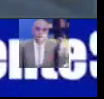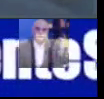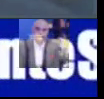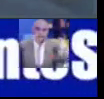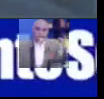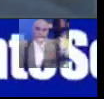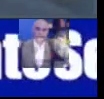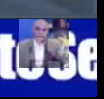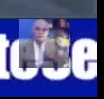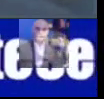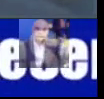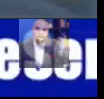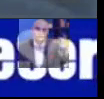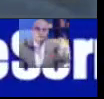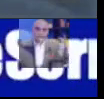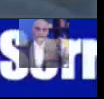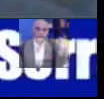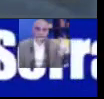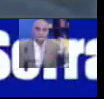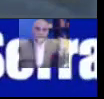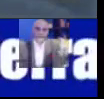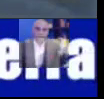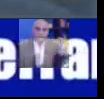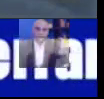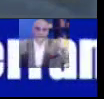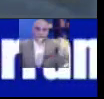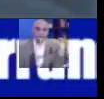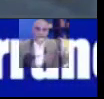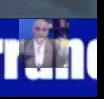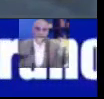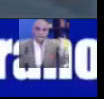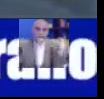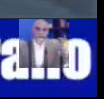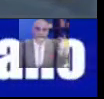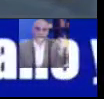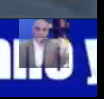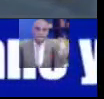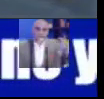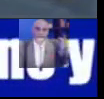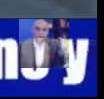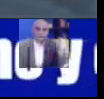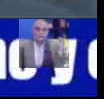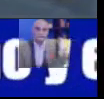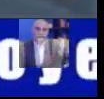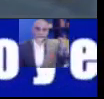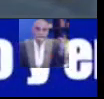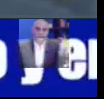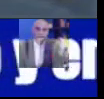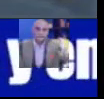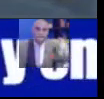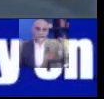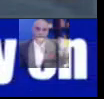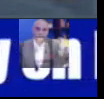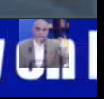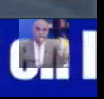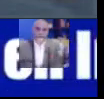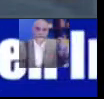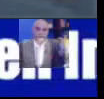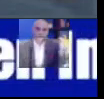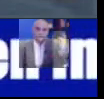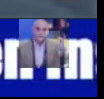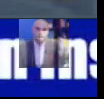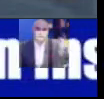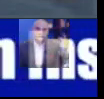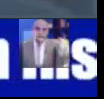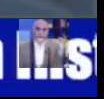de lugares, el Tribunal Electoral del Poder Judicial de la Federación tiene otra, y finalmente eso se convierte en una novela